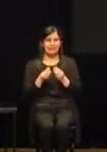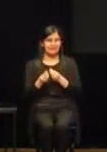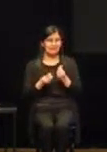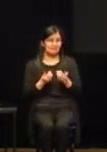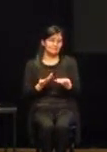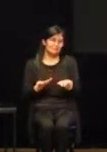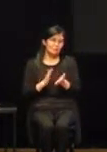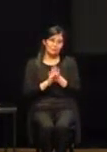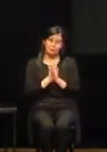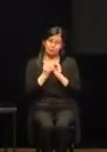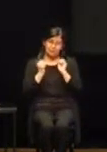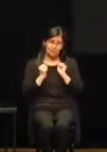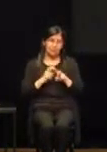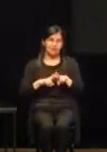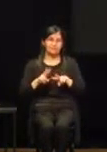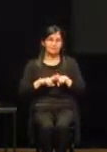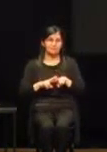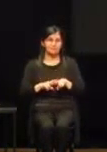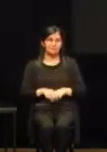todo se puede.